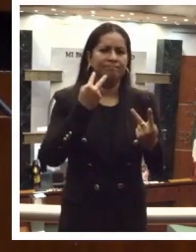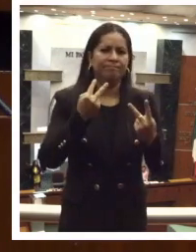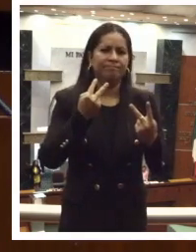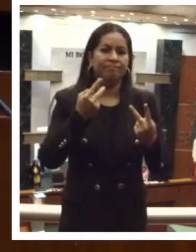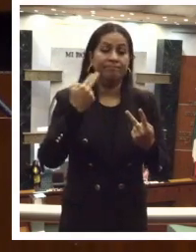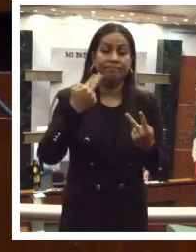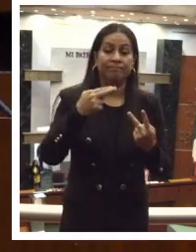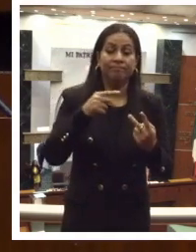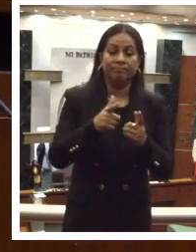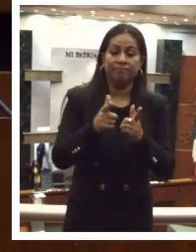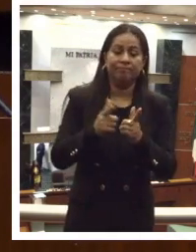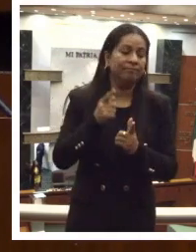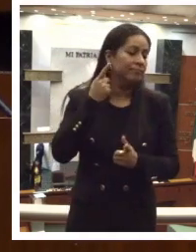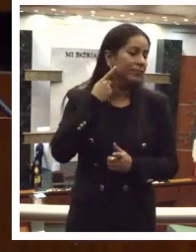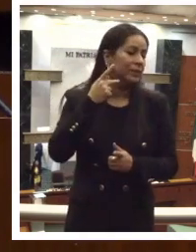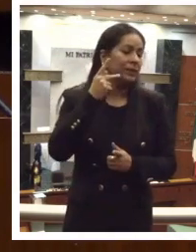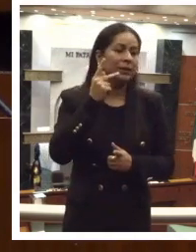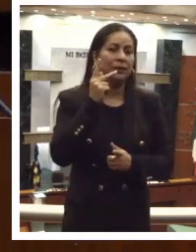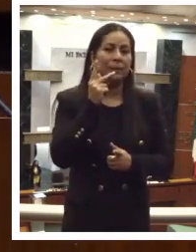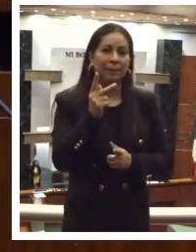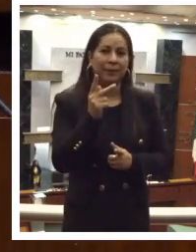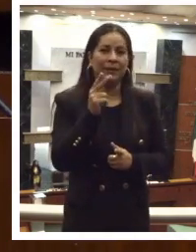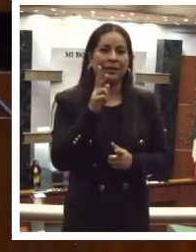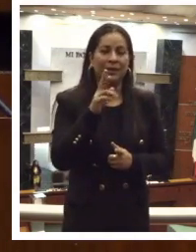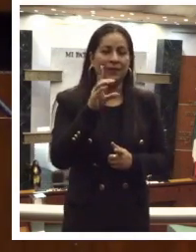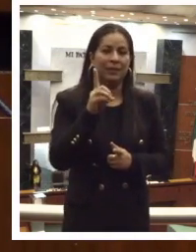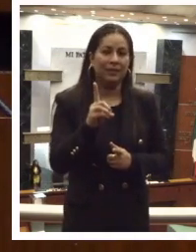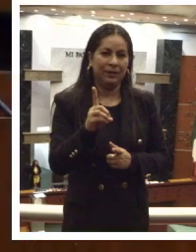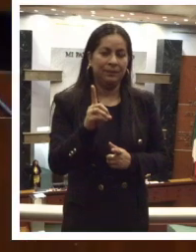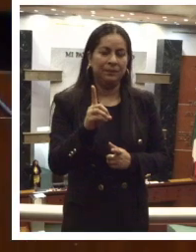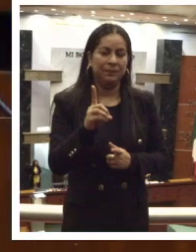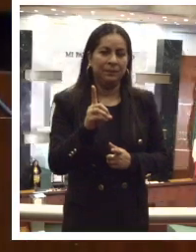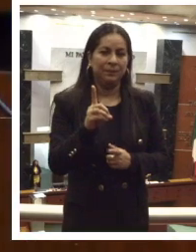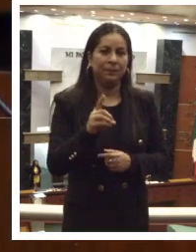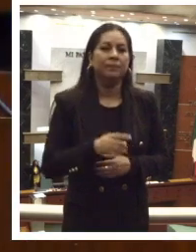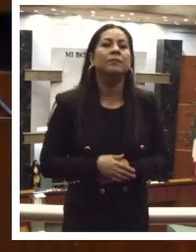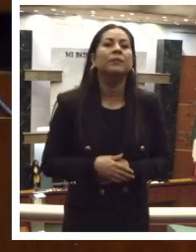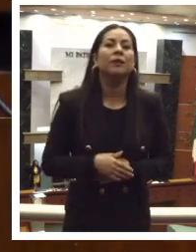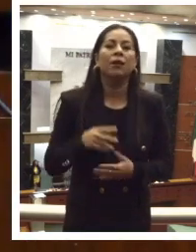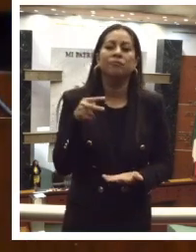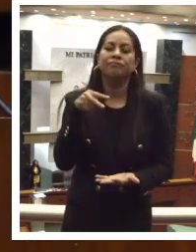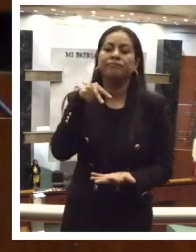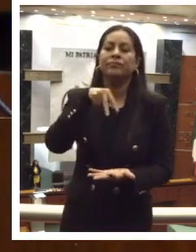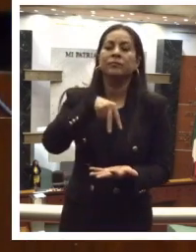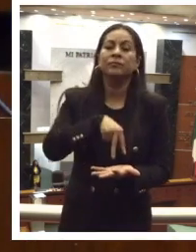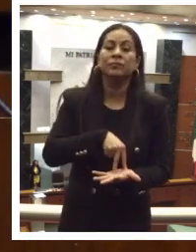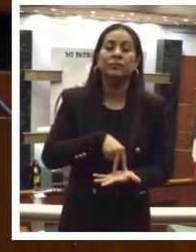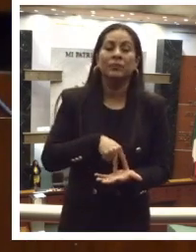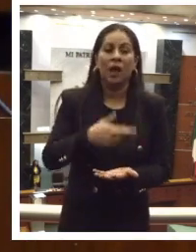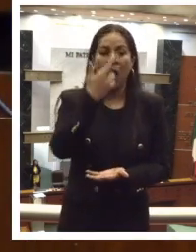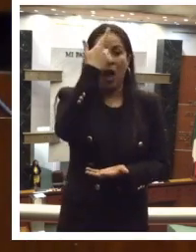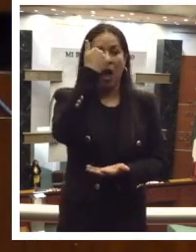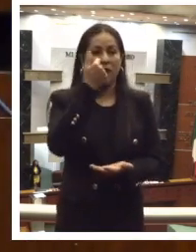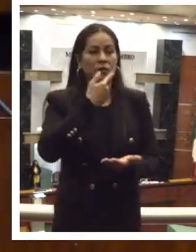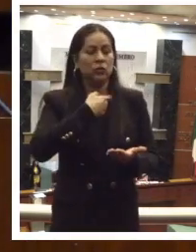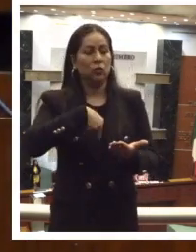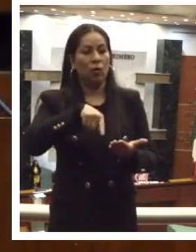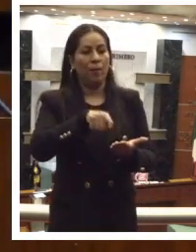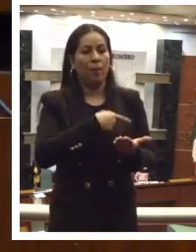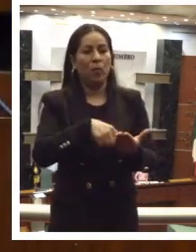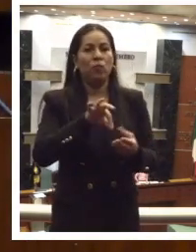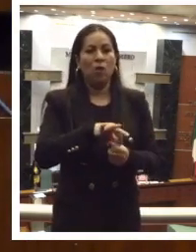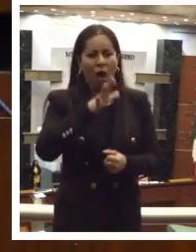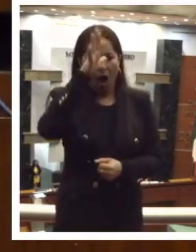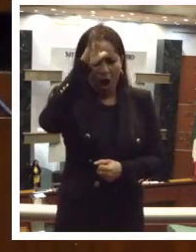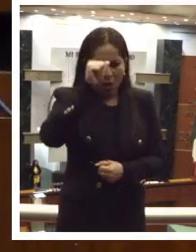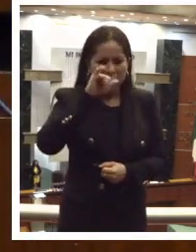A nombre del Grupo Parlamentario del Partido de la Revolución Democrática, subo a esta tribuna a razonar nuestro voto a